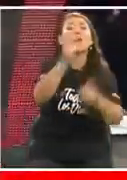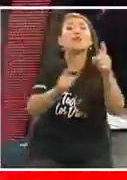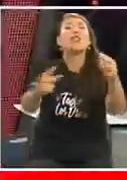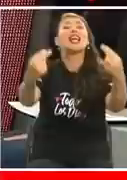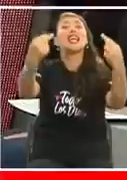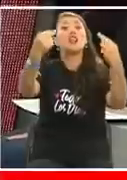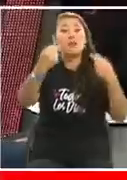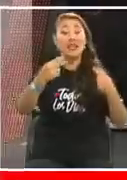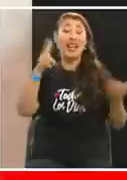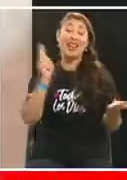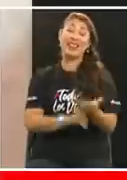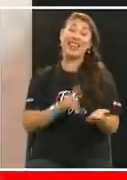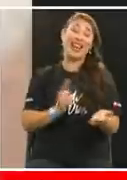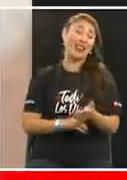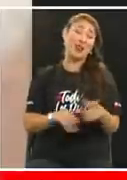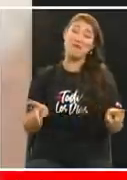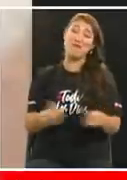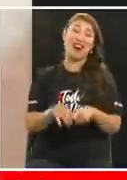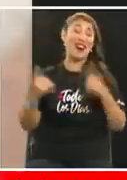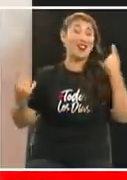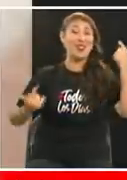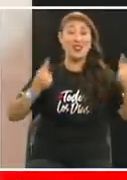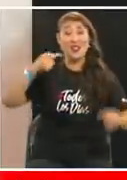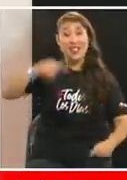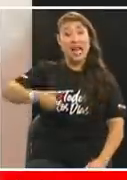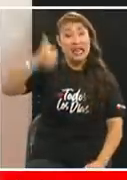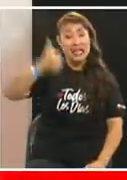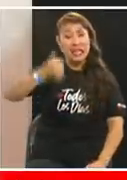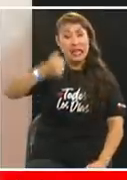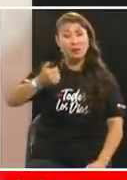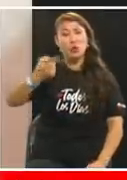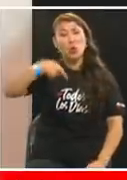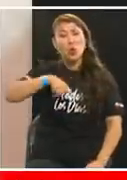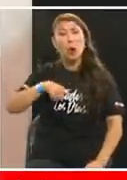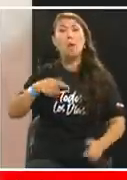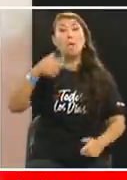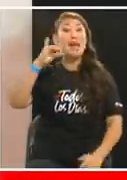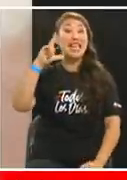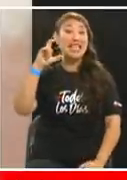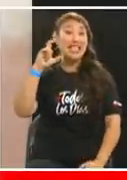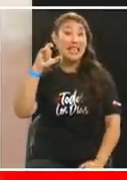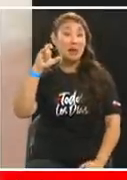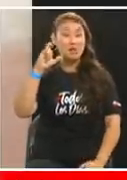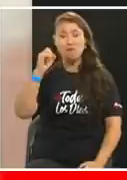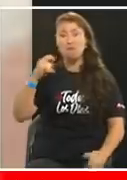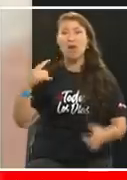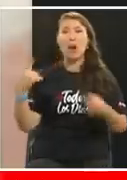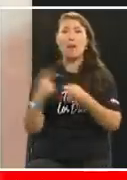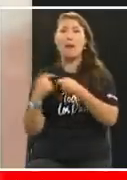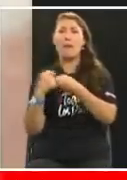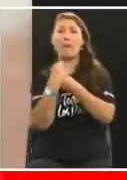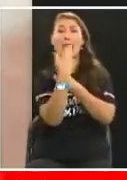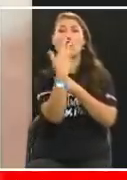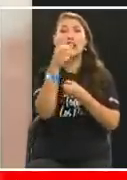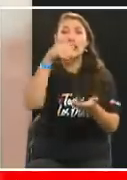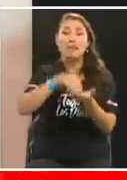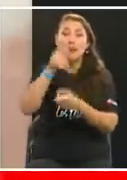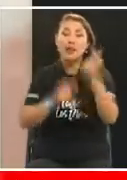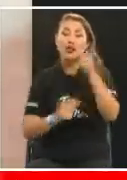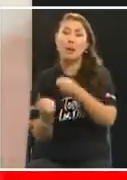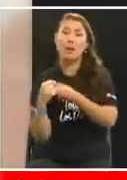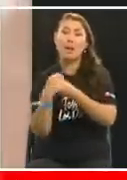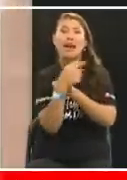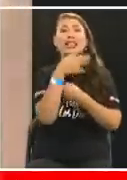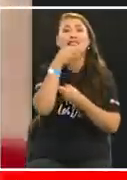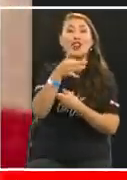La verdad que esto fue una locura. Hoy día en Instagram empezamos a transmitir, se conectaron aproximadamente 90.000 personas y empezaron